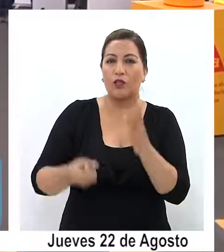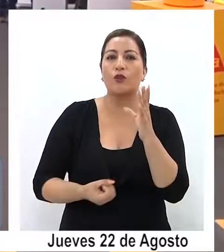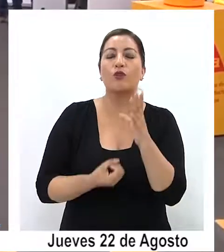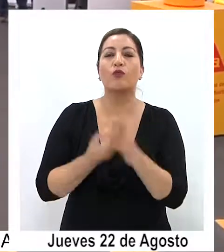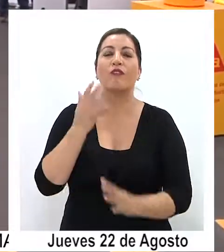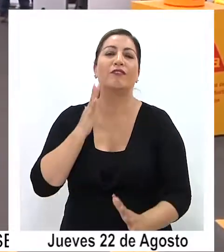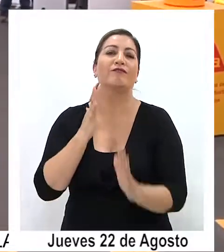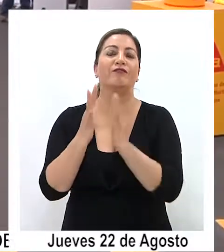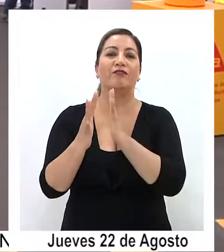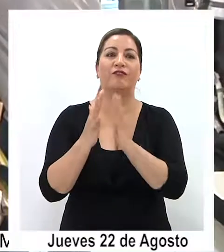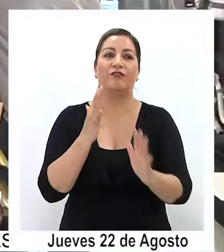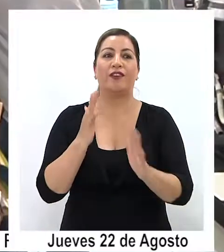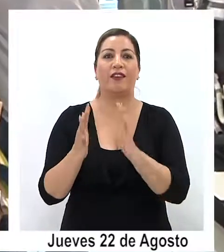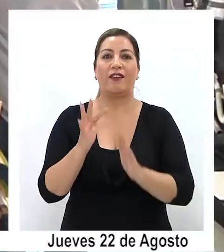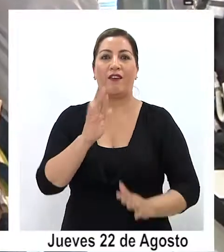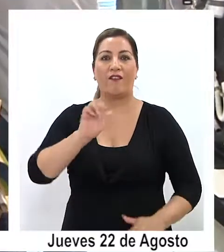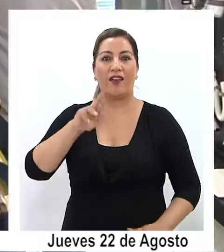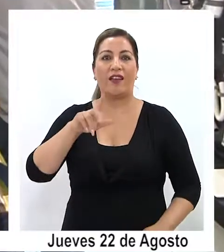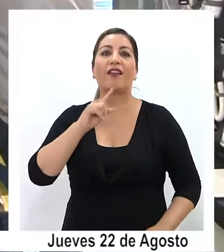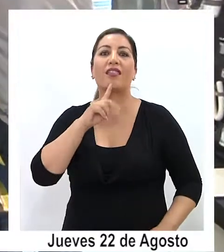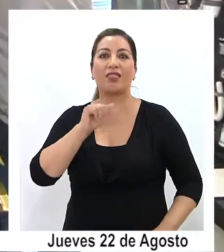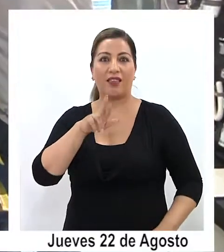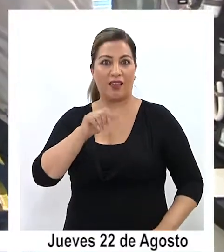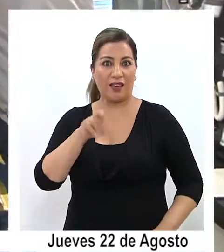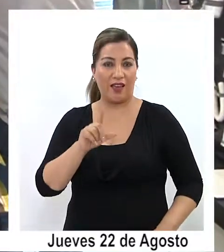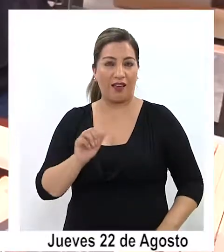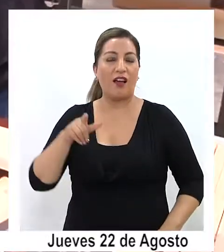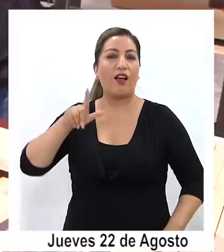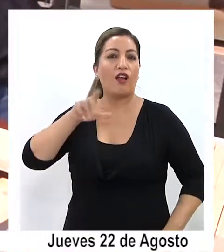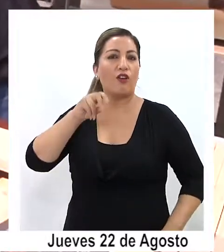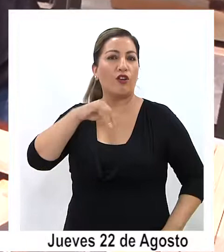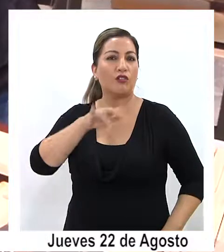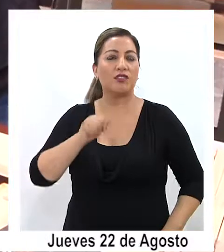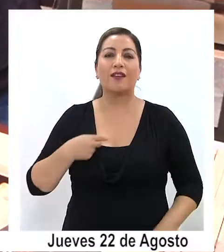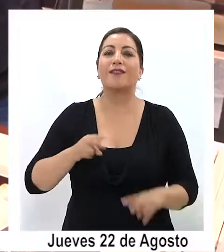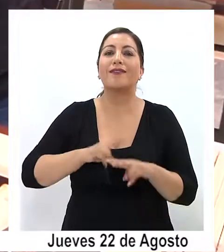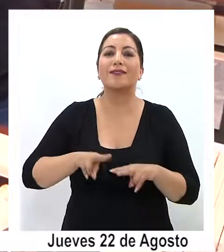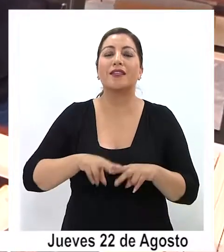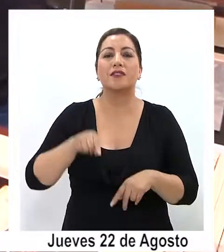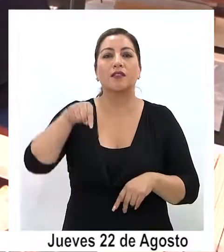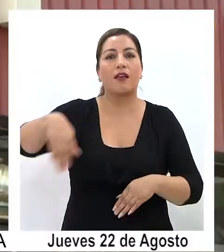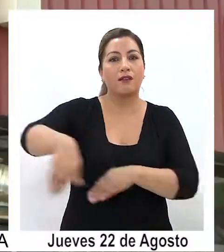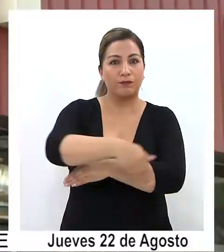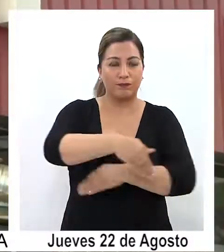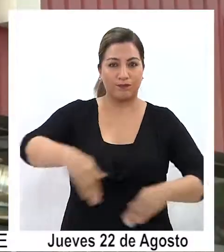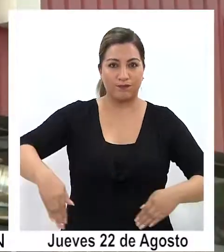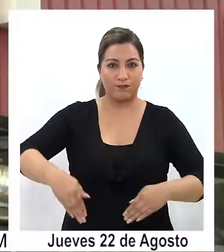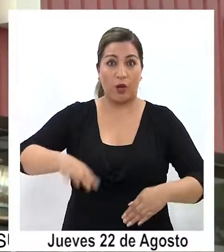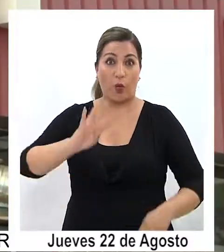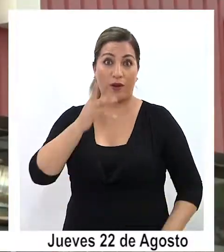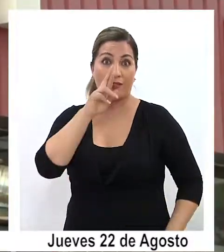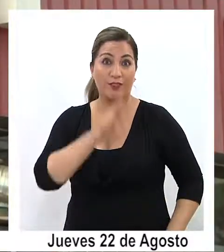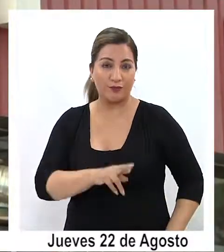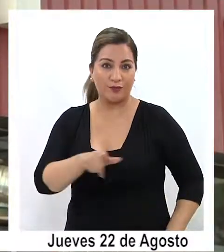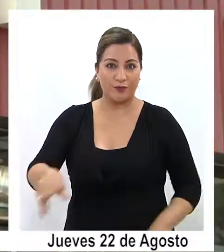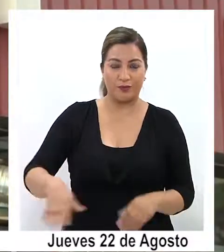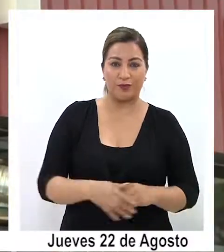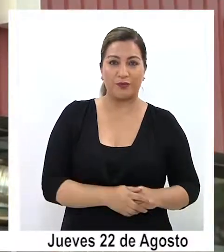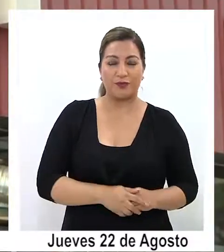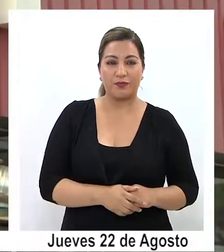una nueva versión de la Feria Ferretera de Ferretería Alonza, que se lleva a cabo en su casa matriz de Avenida Diego Portales.